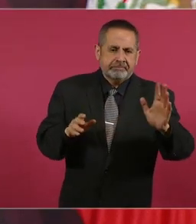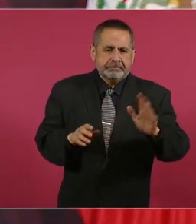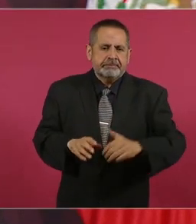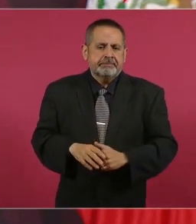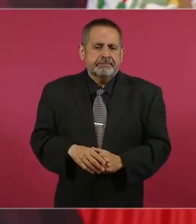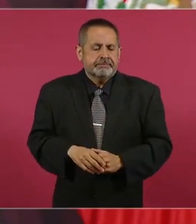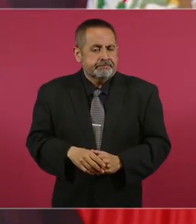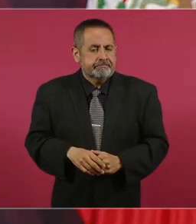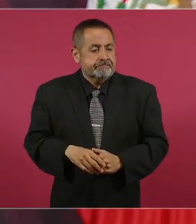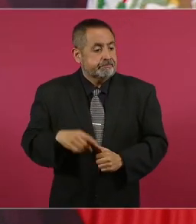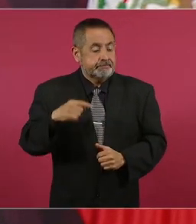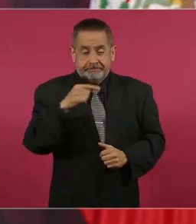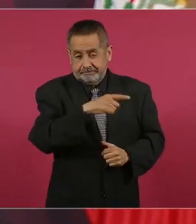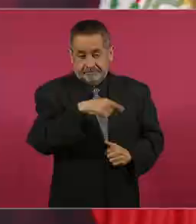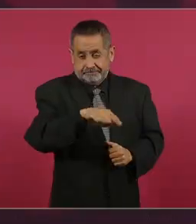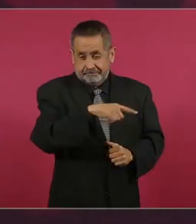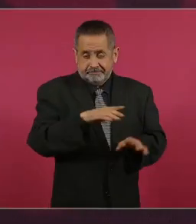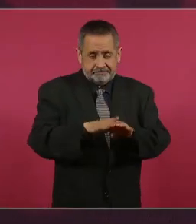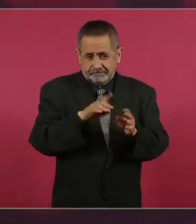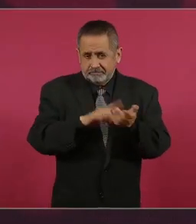Entonces, andan